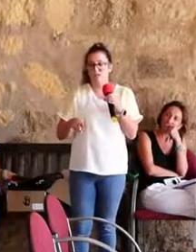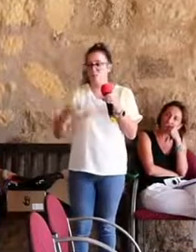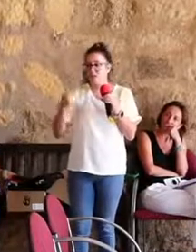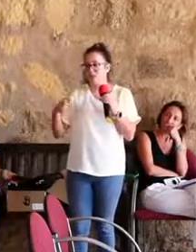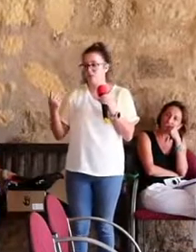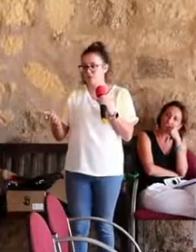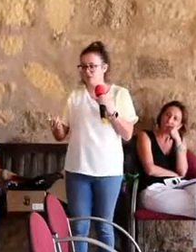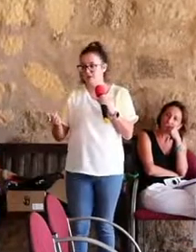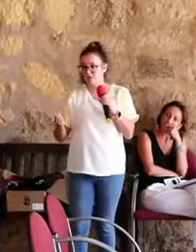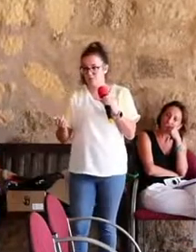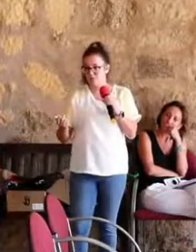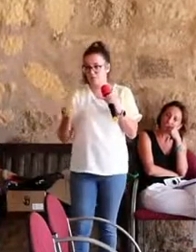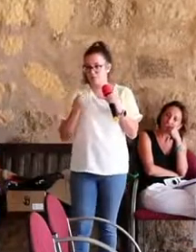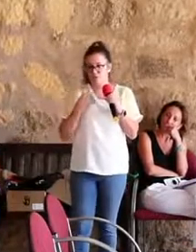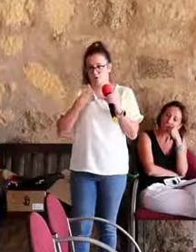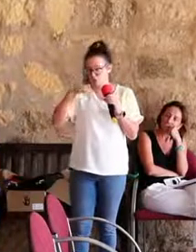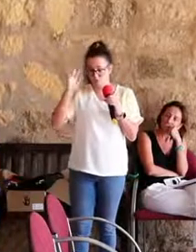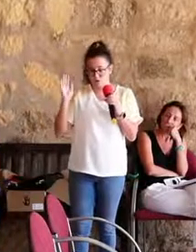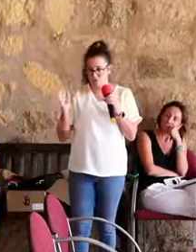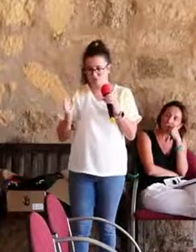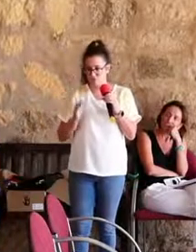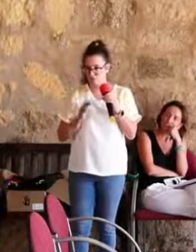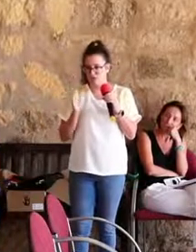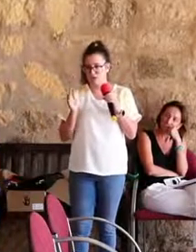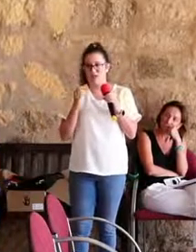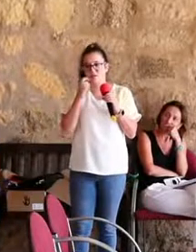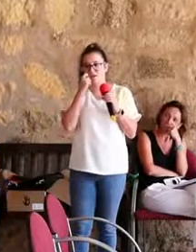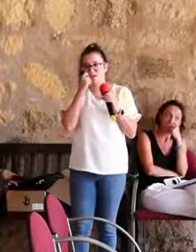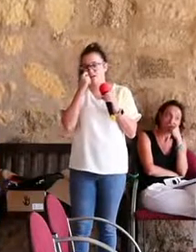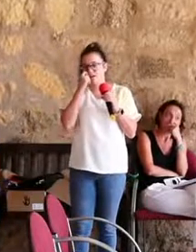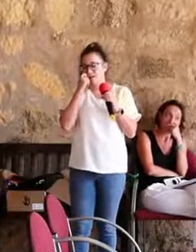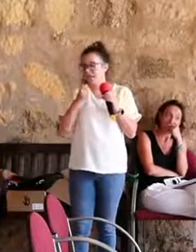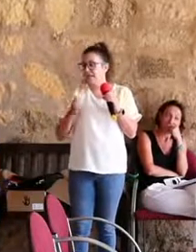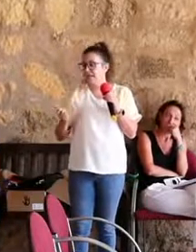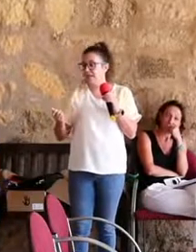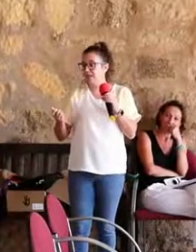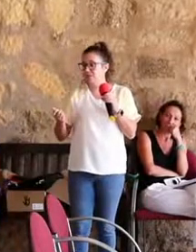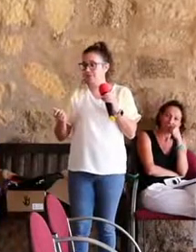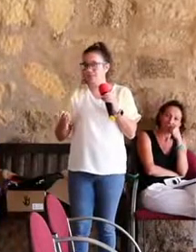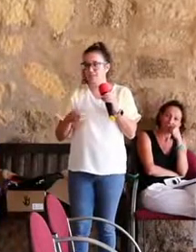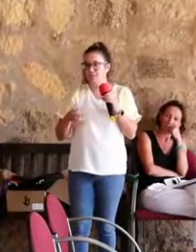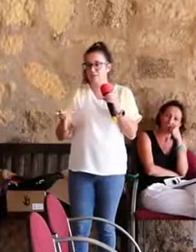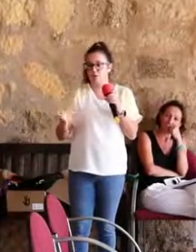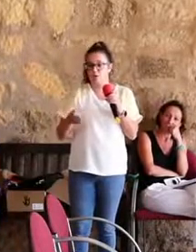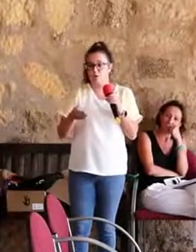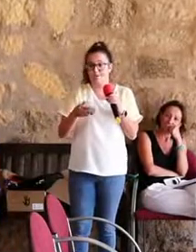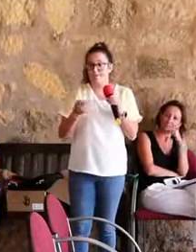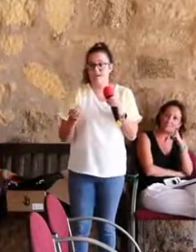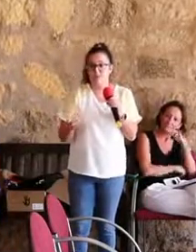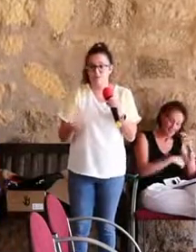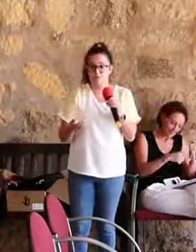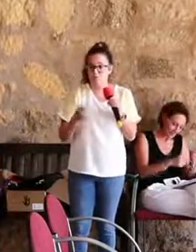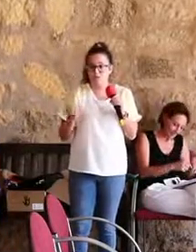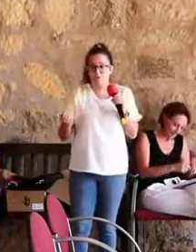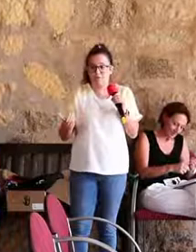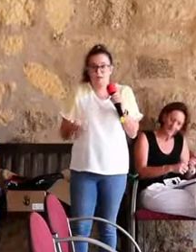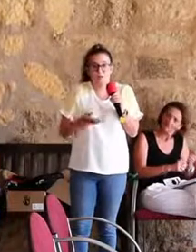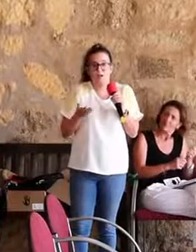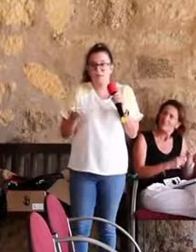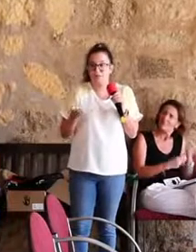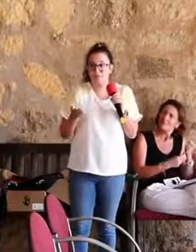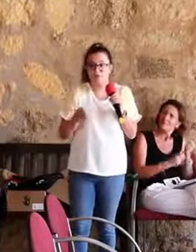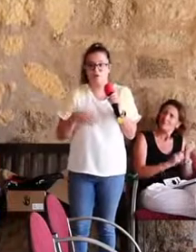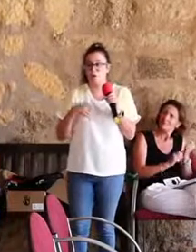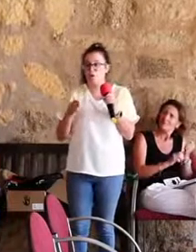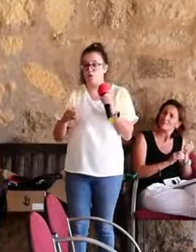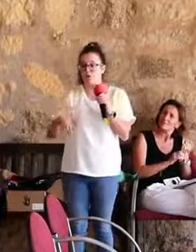y puedes ayudar a otras personas por ejemplo Bueno yo llevo años utilizándola y es tan simple como que te llaman una videollamada tú la